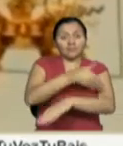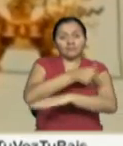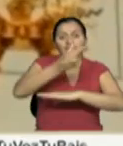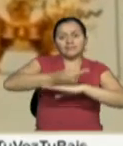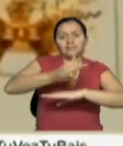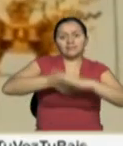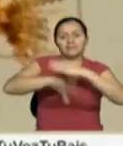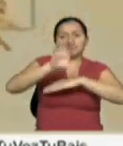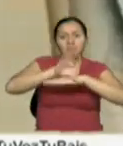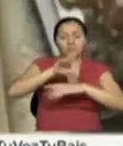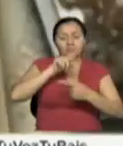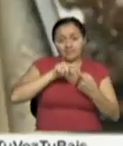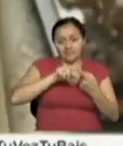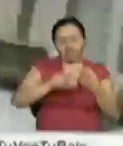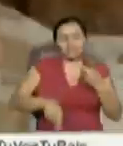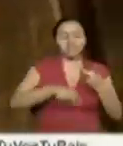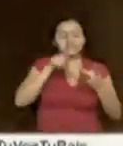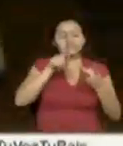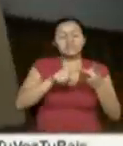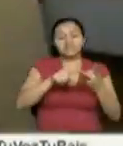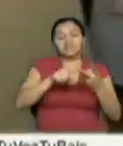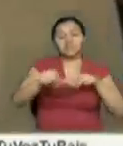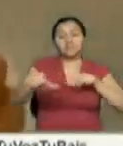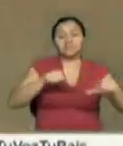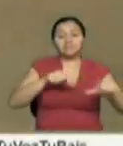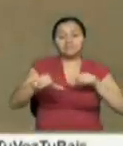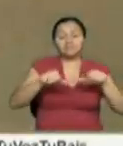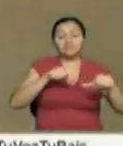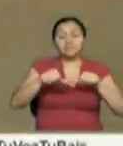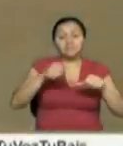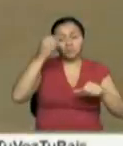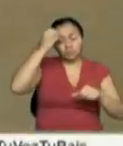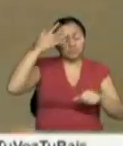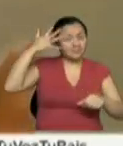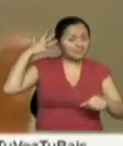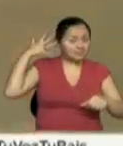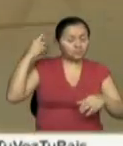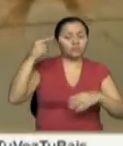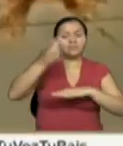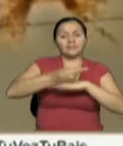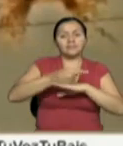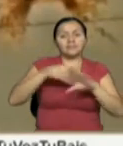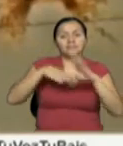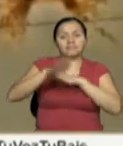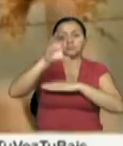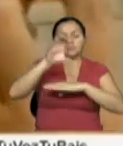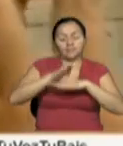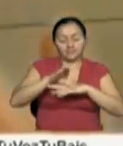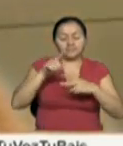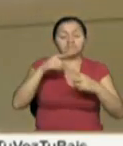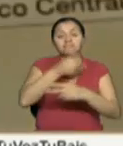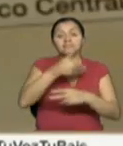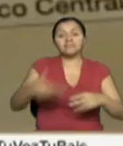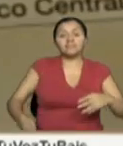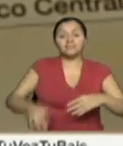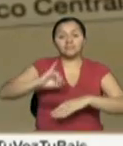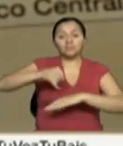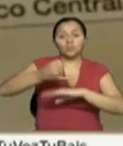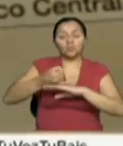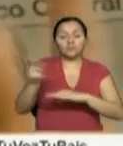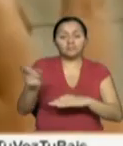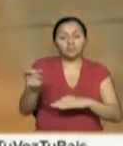de división técnica del Banco Central. En la administración de Durán Ballén fue gerente del Banco Central y presidenta de la Junta